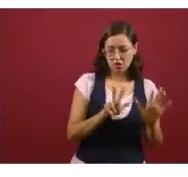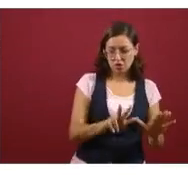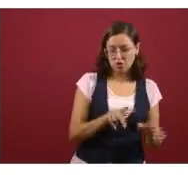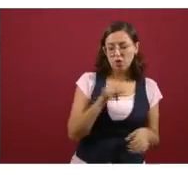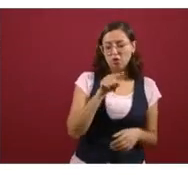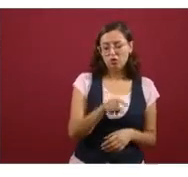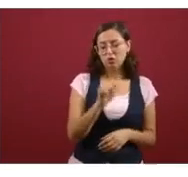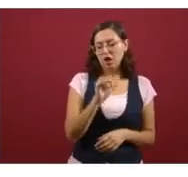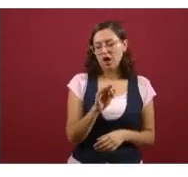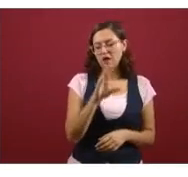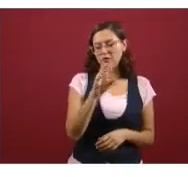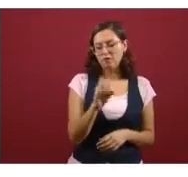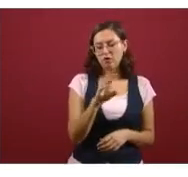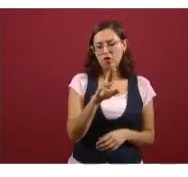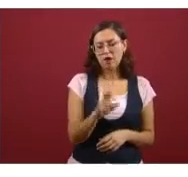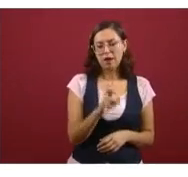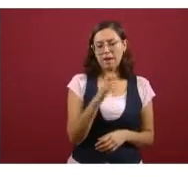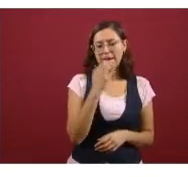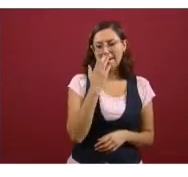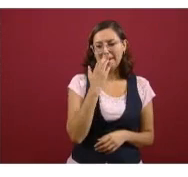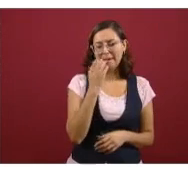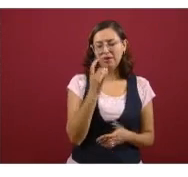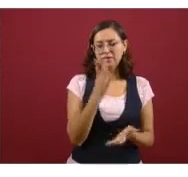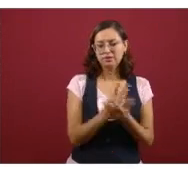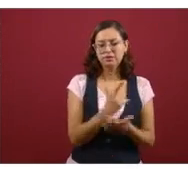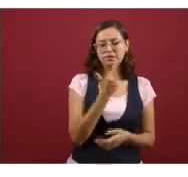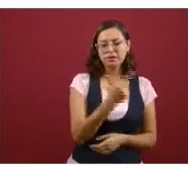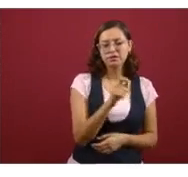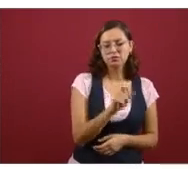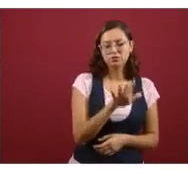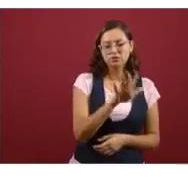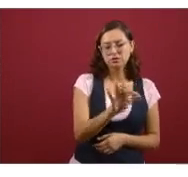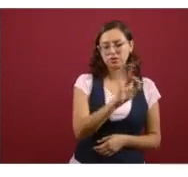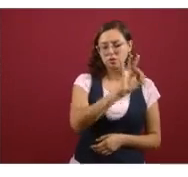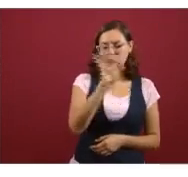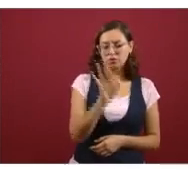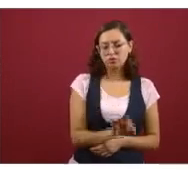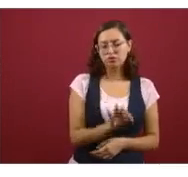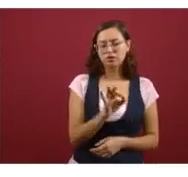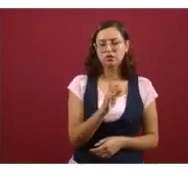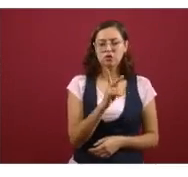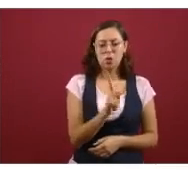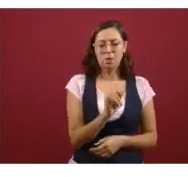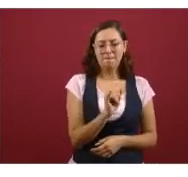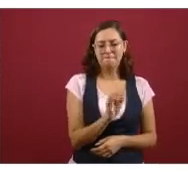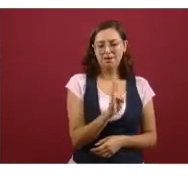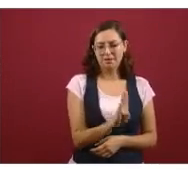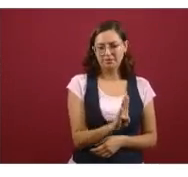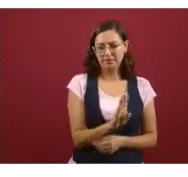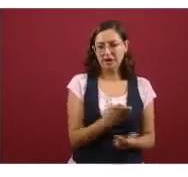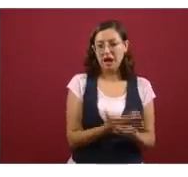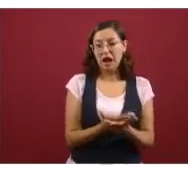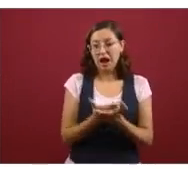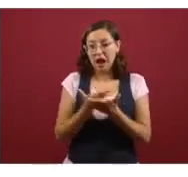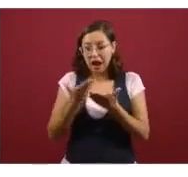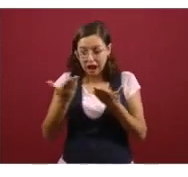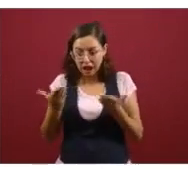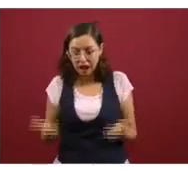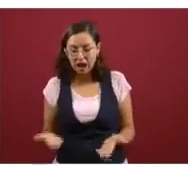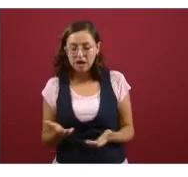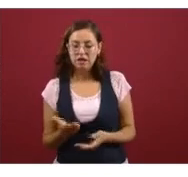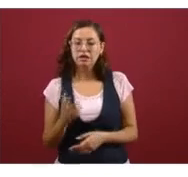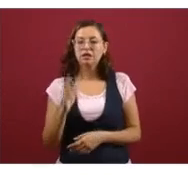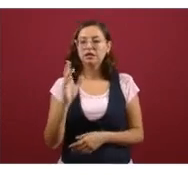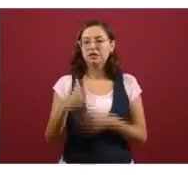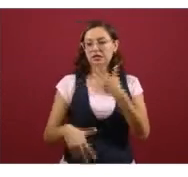Afores representaban únicamente el 7.5% del Producto Interno Bruto. Hoy el ahorro de ellas